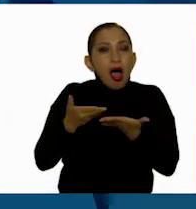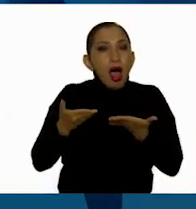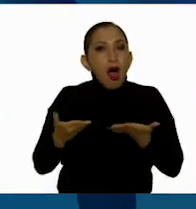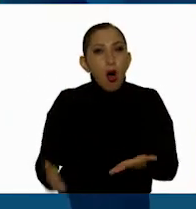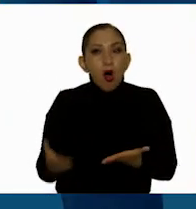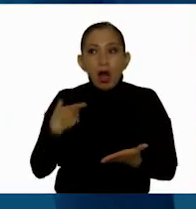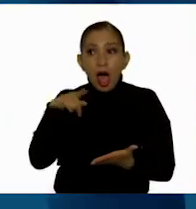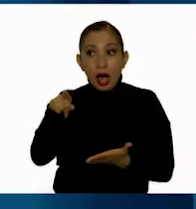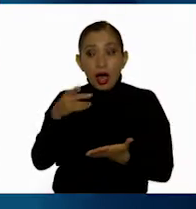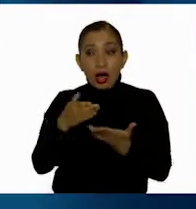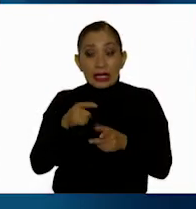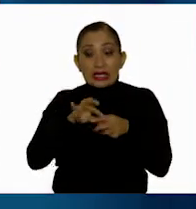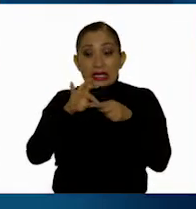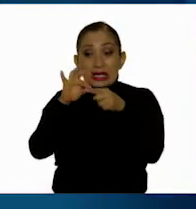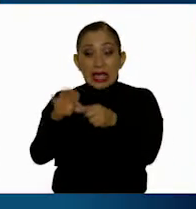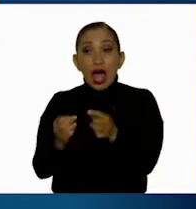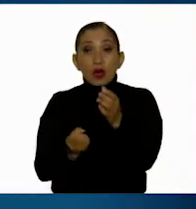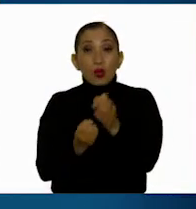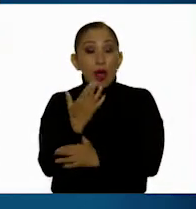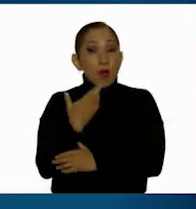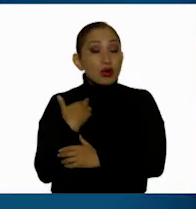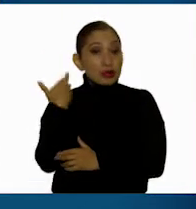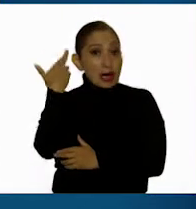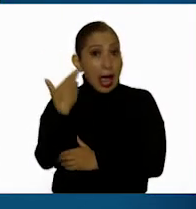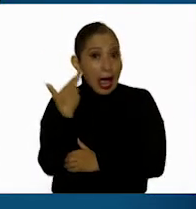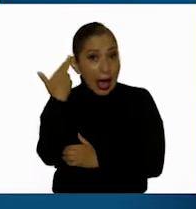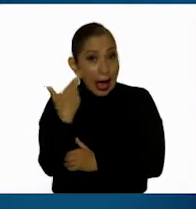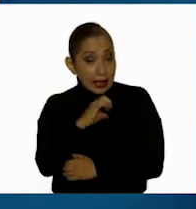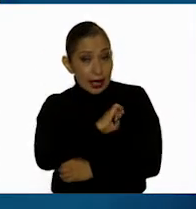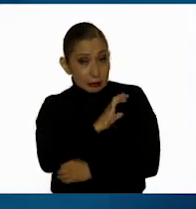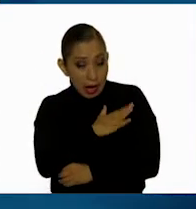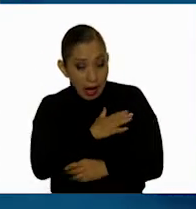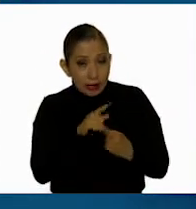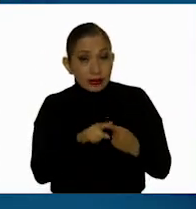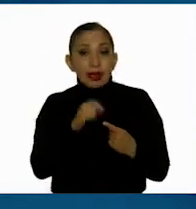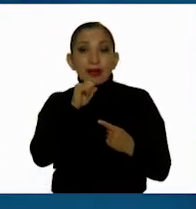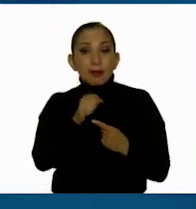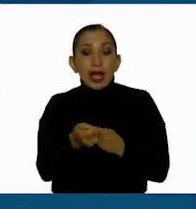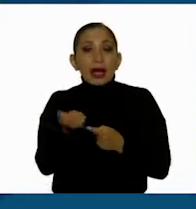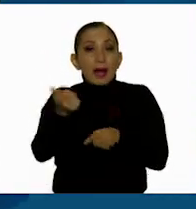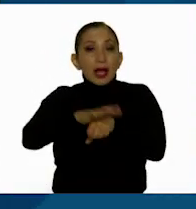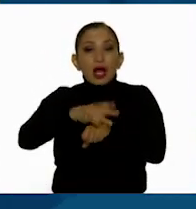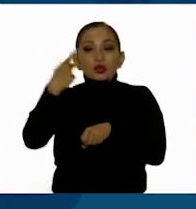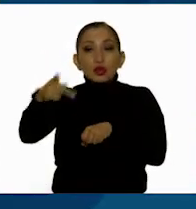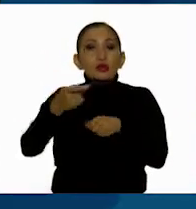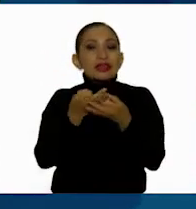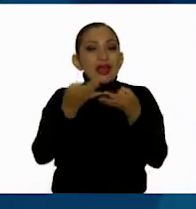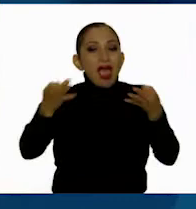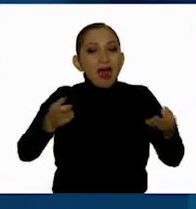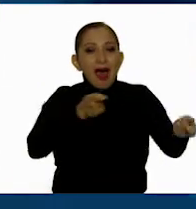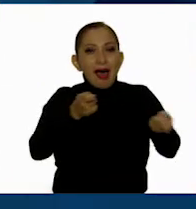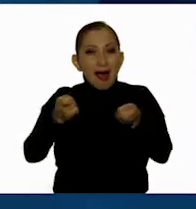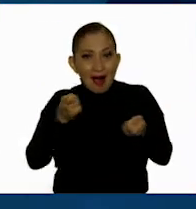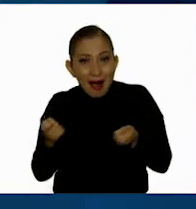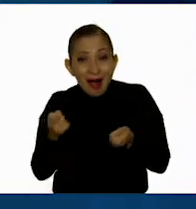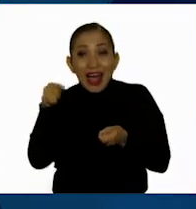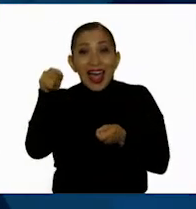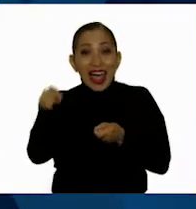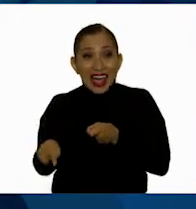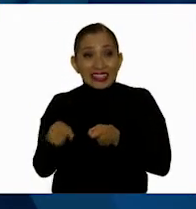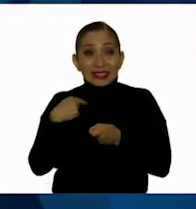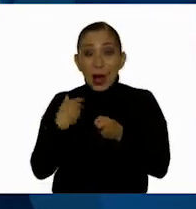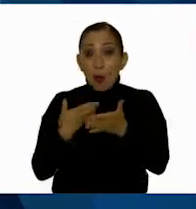el criterio que guía a las monarquías absolutistas como la española en la administración de sus territorios. Este signo